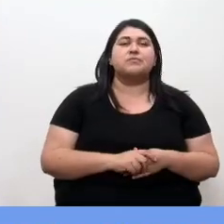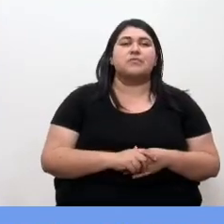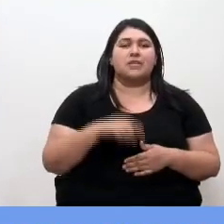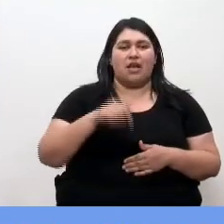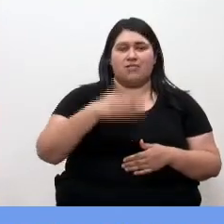palabra